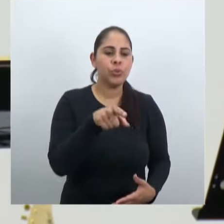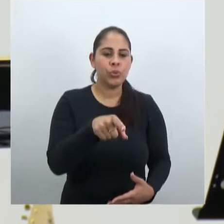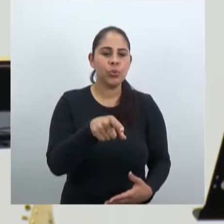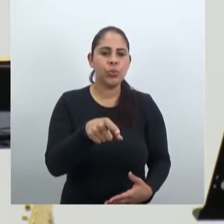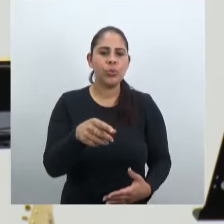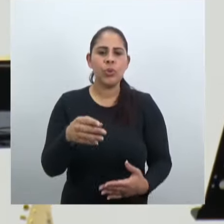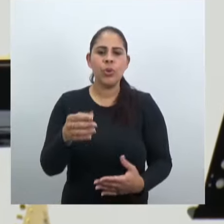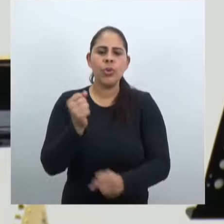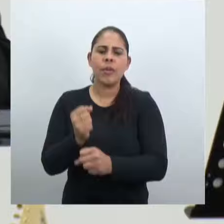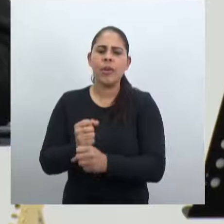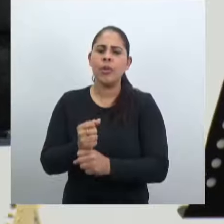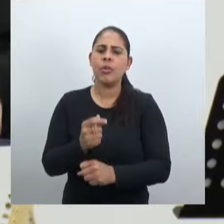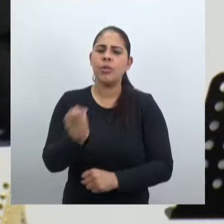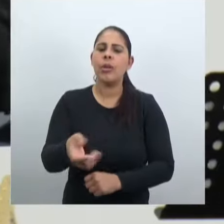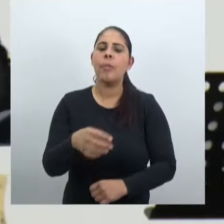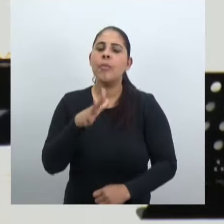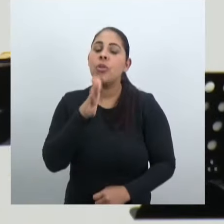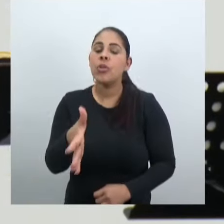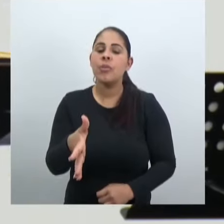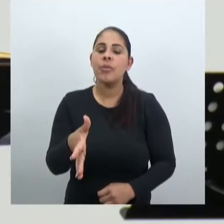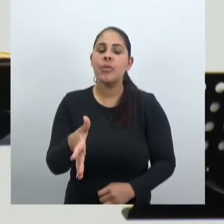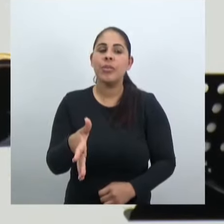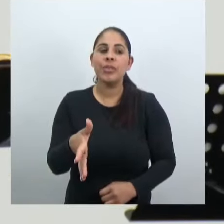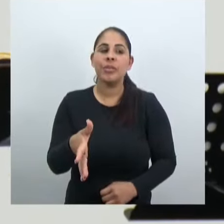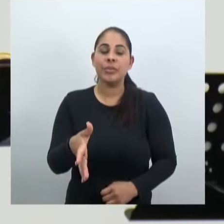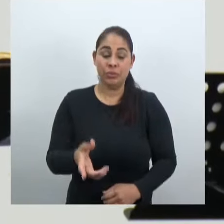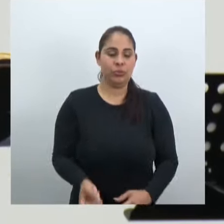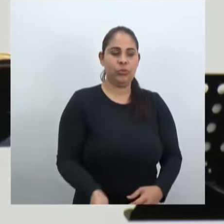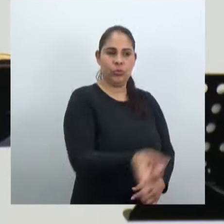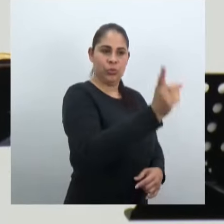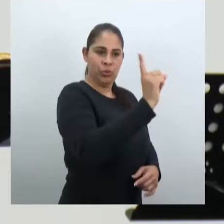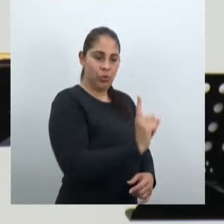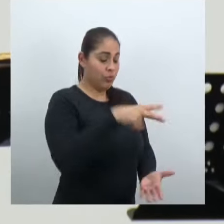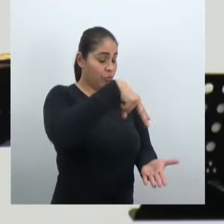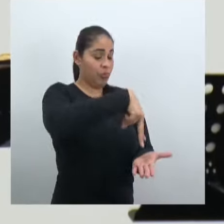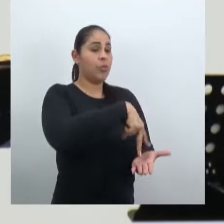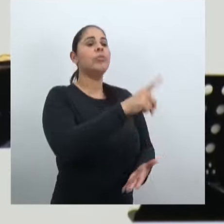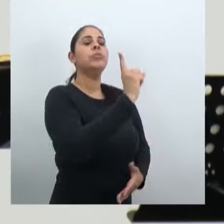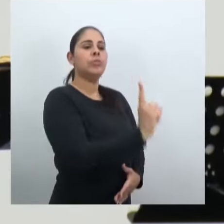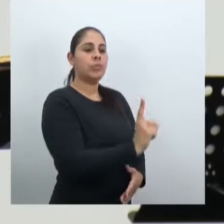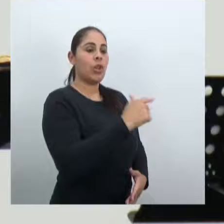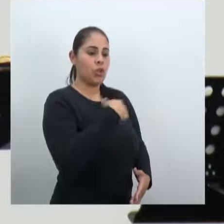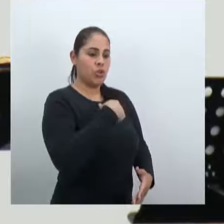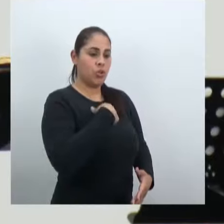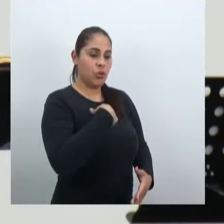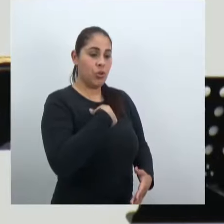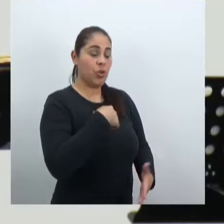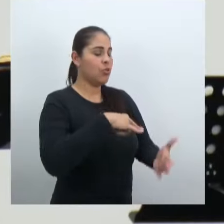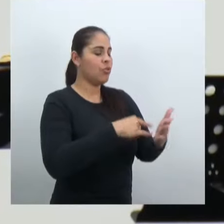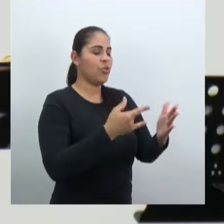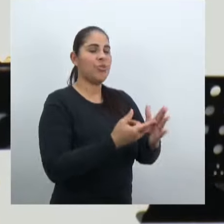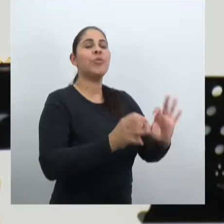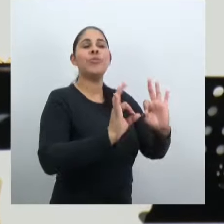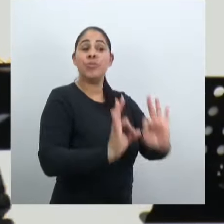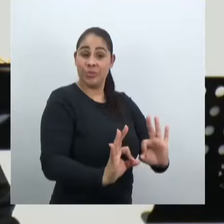dice el hermano, se puso de pie, dice, me puse de pie y dije, porque yo soy la solución.